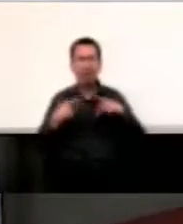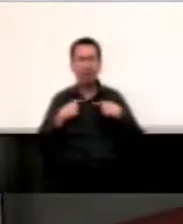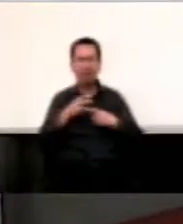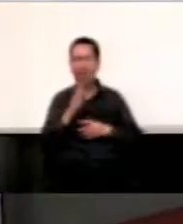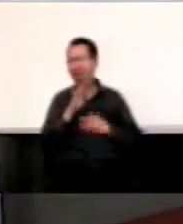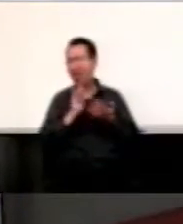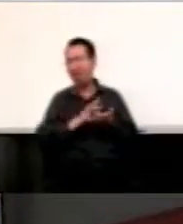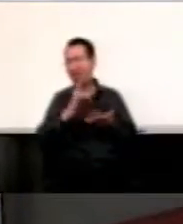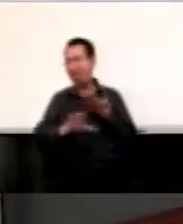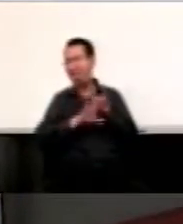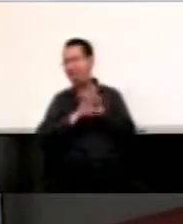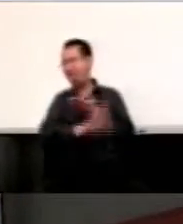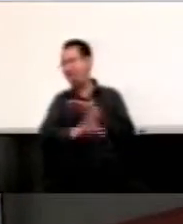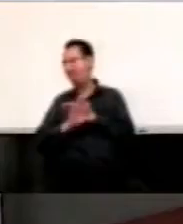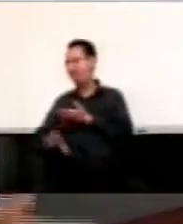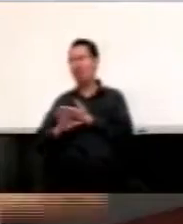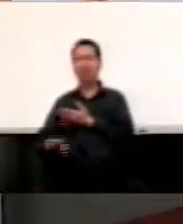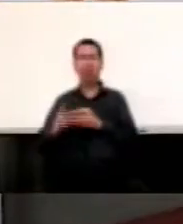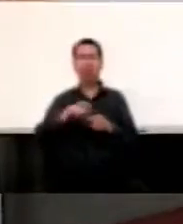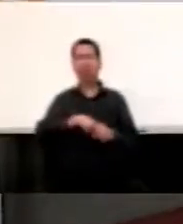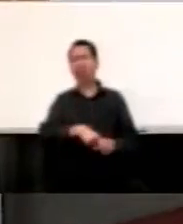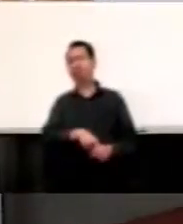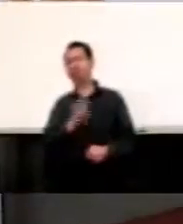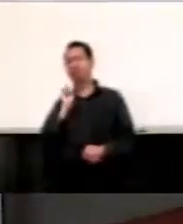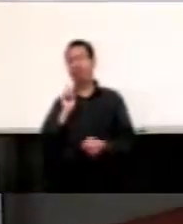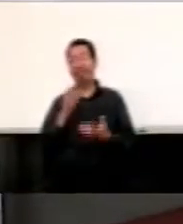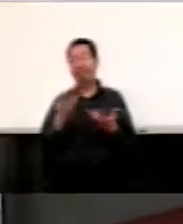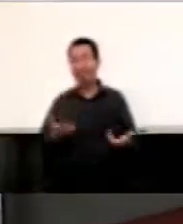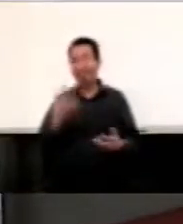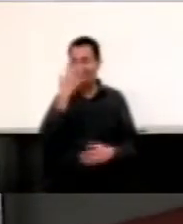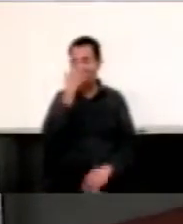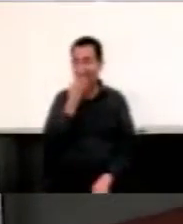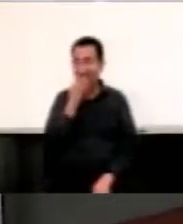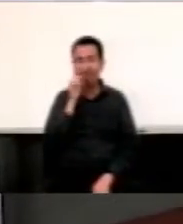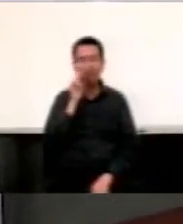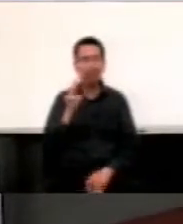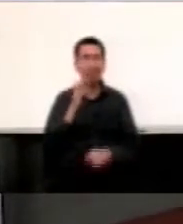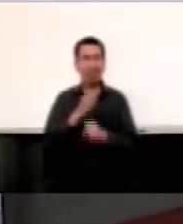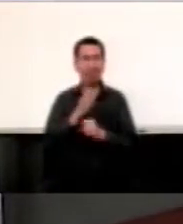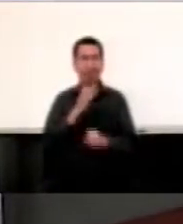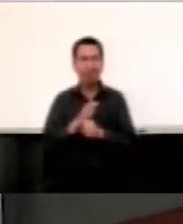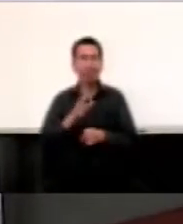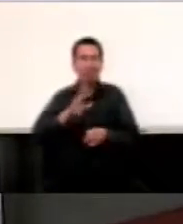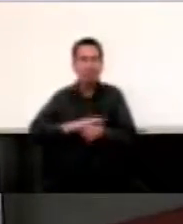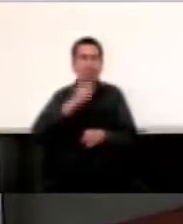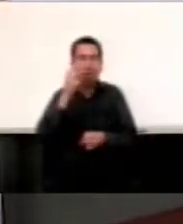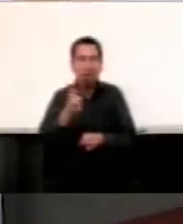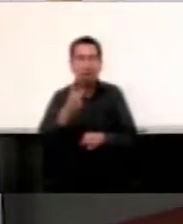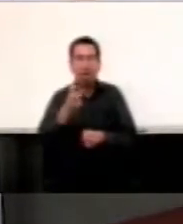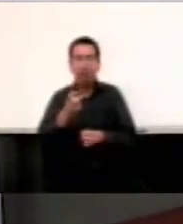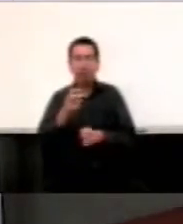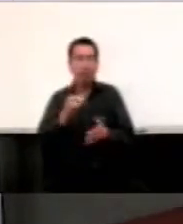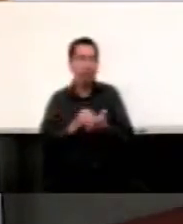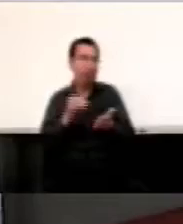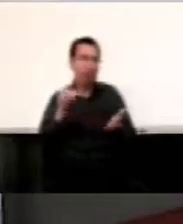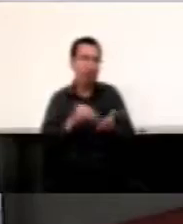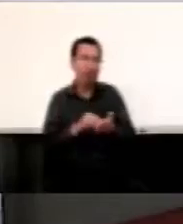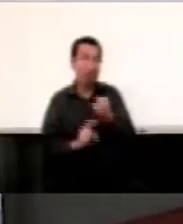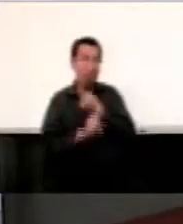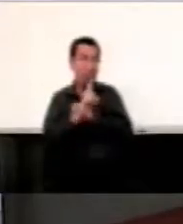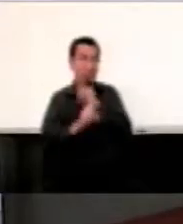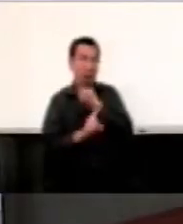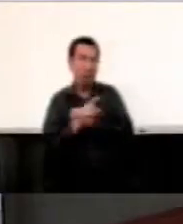ciudadana. Esta crisis de confianza, en buena medida, una de las razones que han abonado a esta crisis